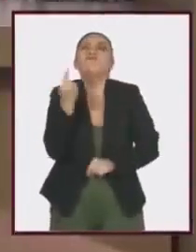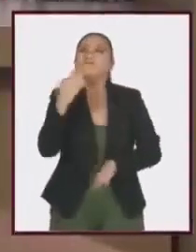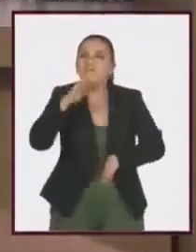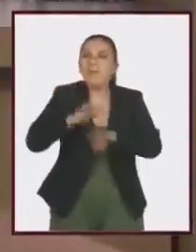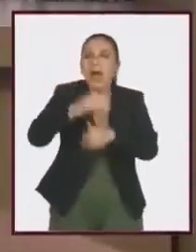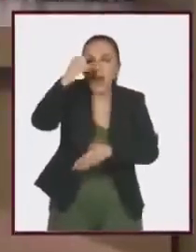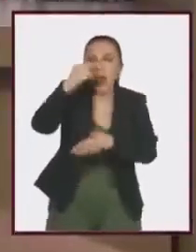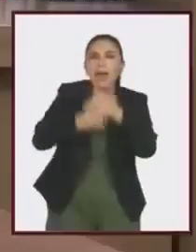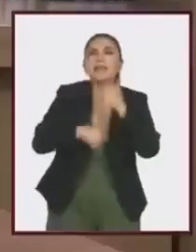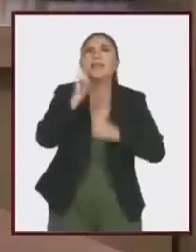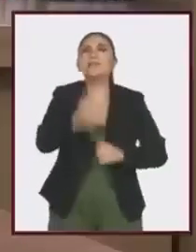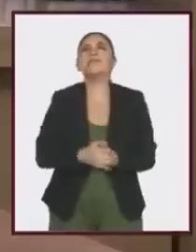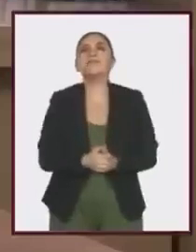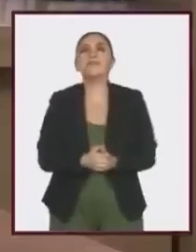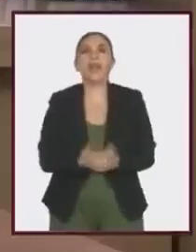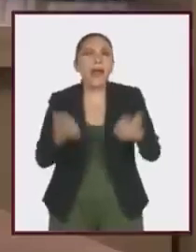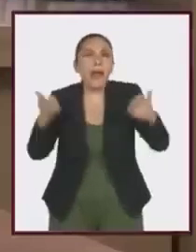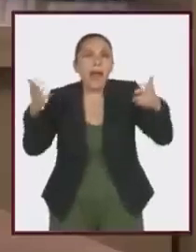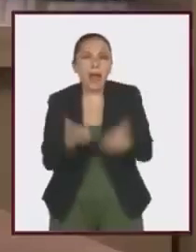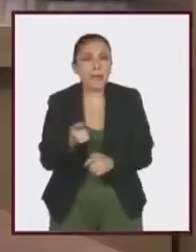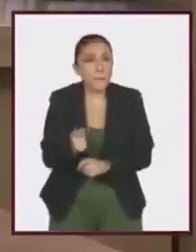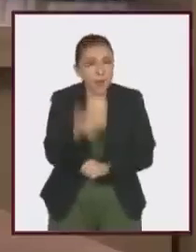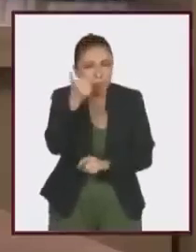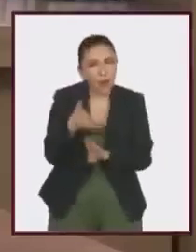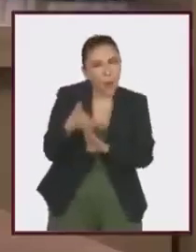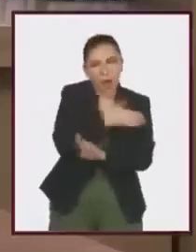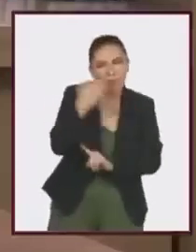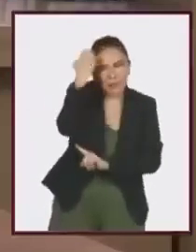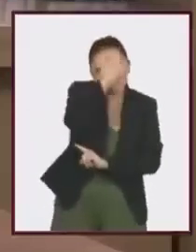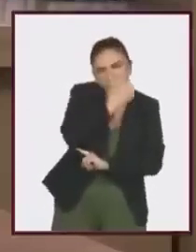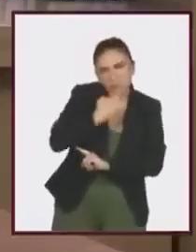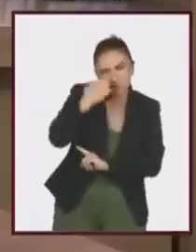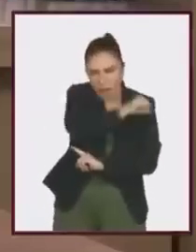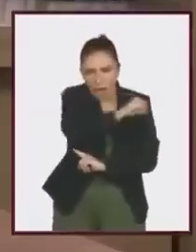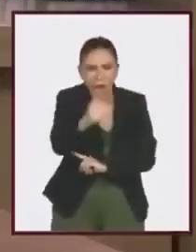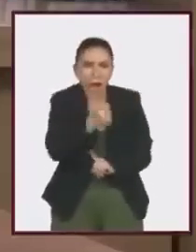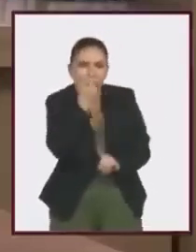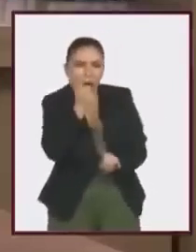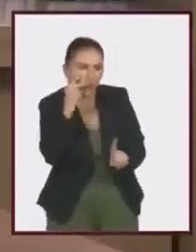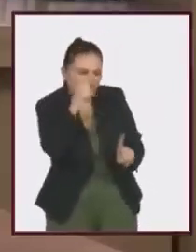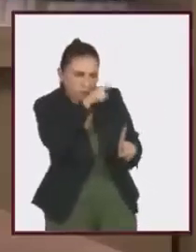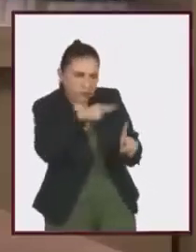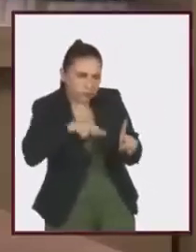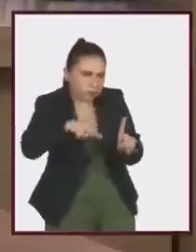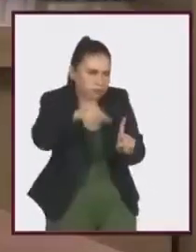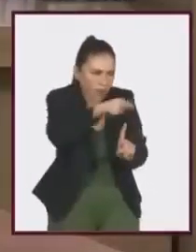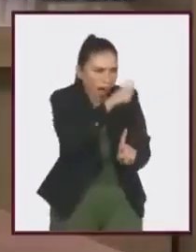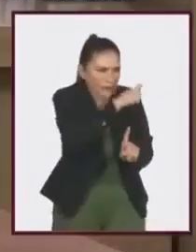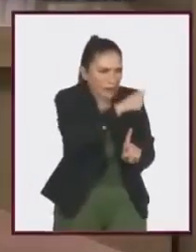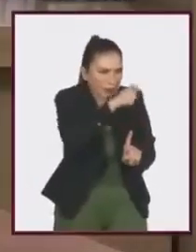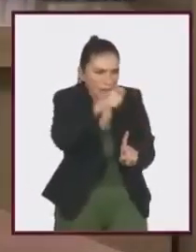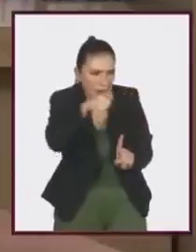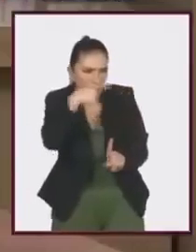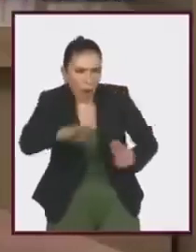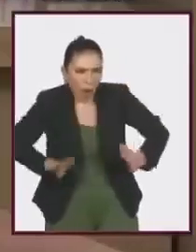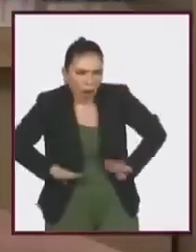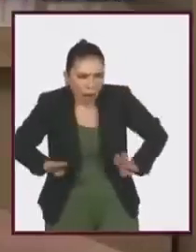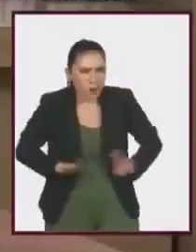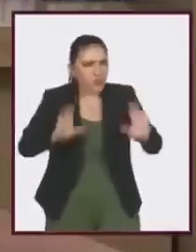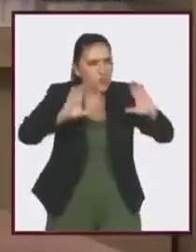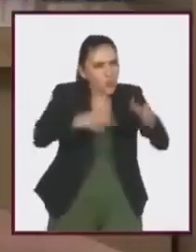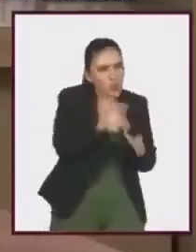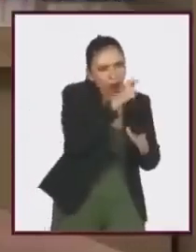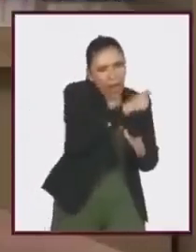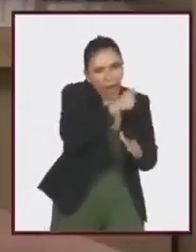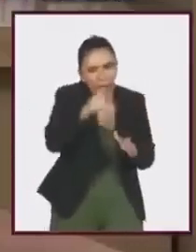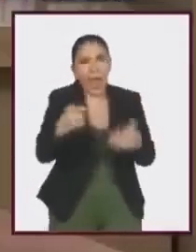de realizar un diagnóstico de nuestros estudiantes y realizar un diagnóstico de la comunidad para ver cuáles